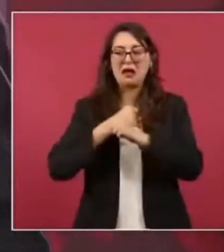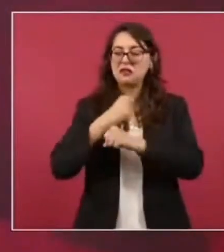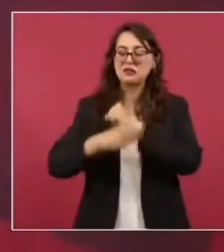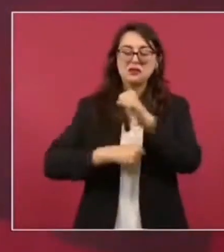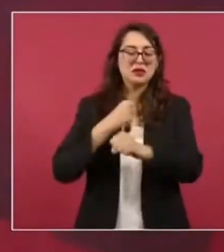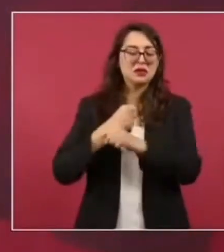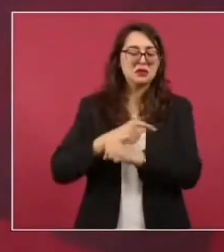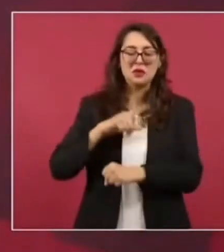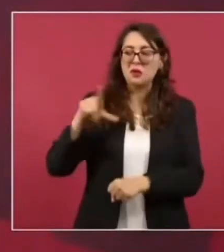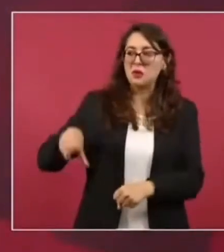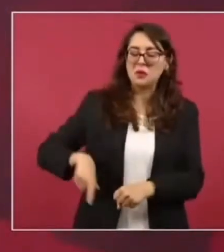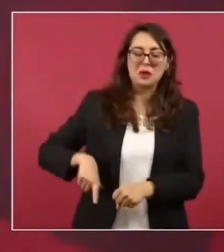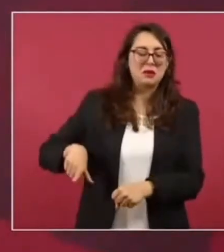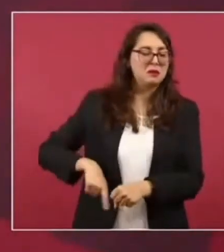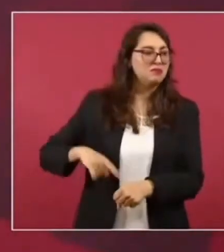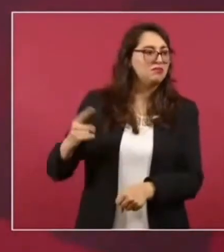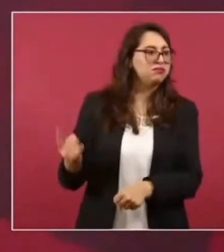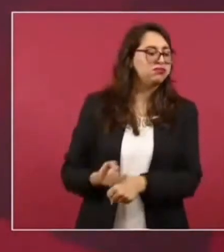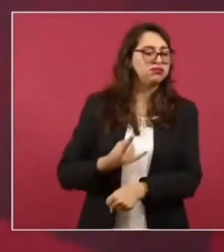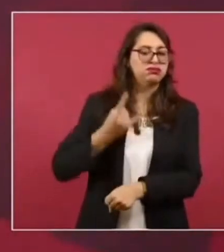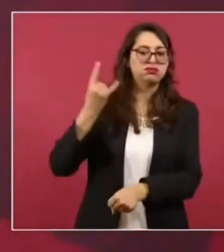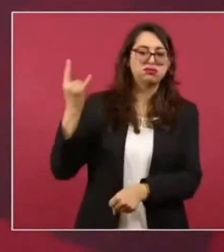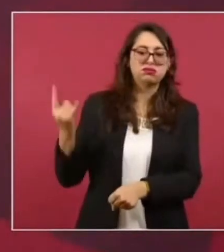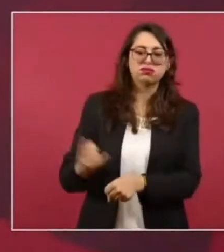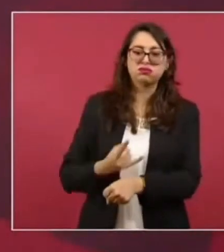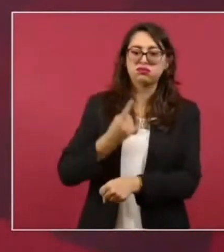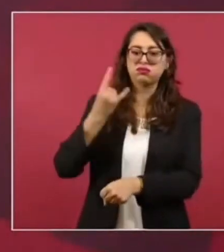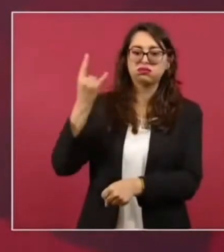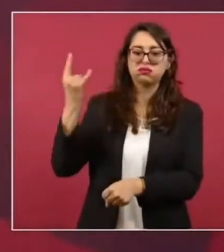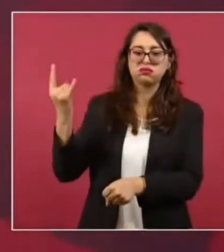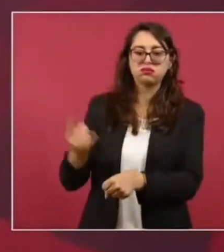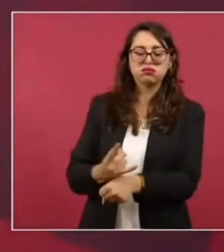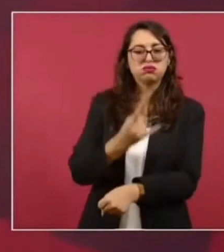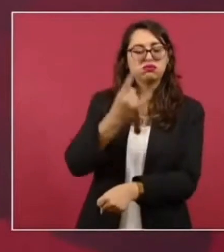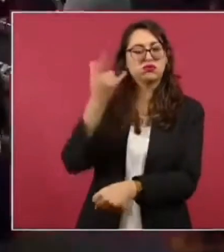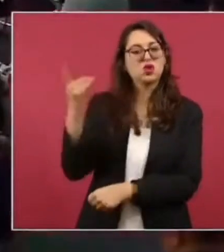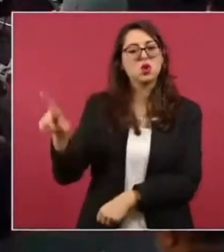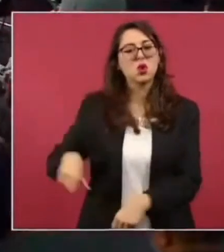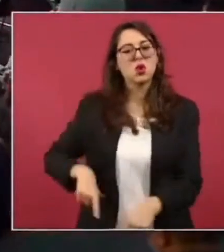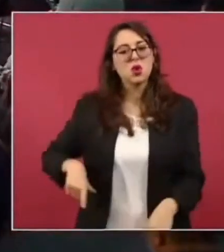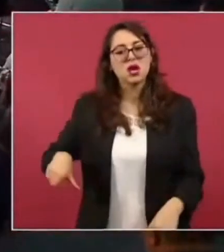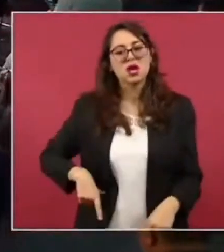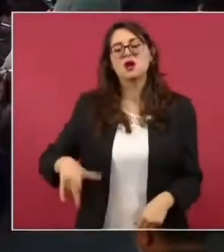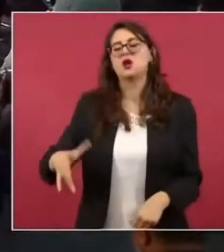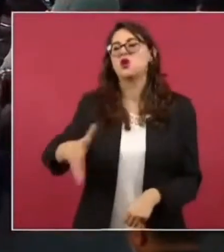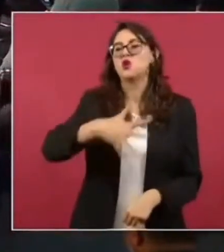Se había padecido de gobernadores corruptos,